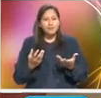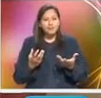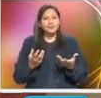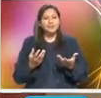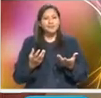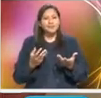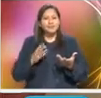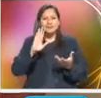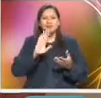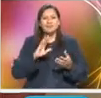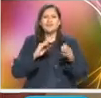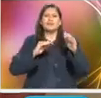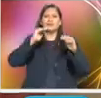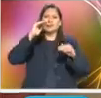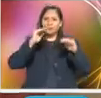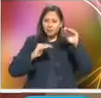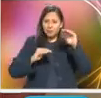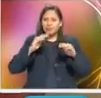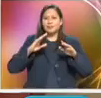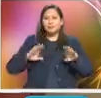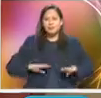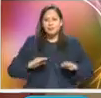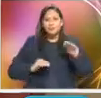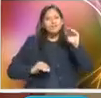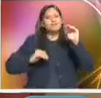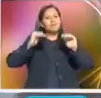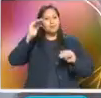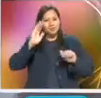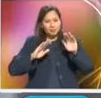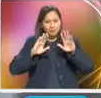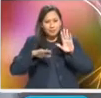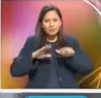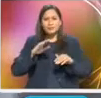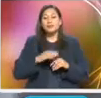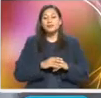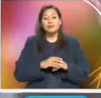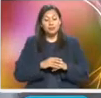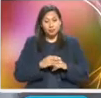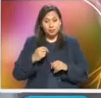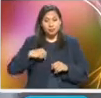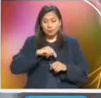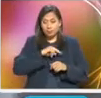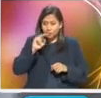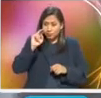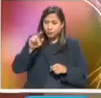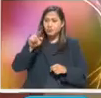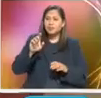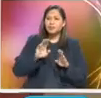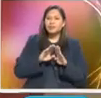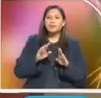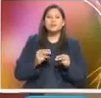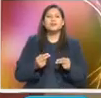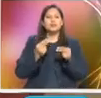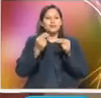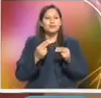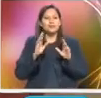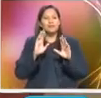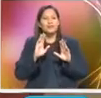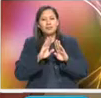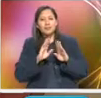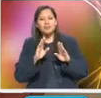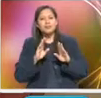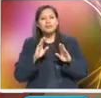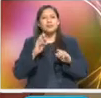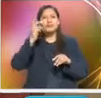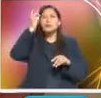pues con altas y bajas en temperamentos. Muchas veces los vamos a encontrar negociando, ¿no? Negocian